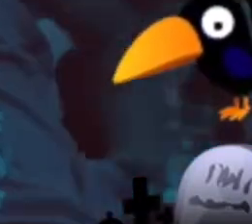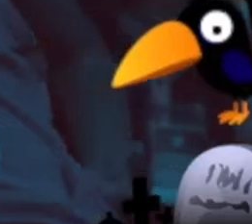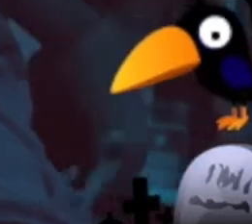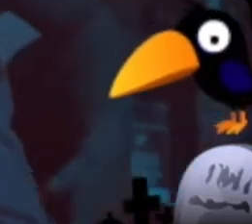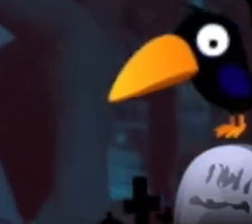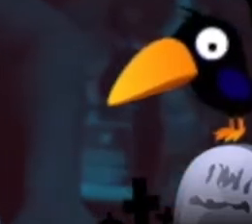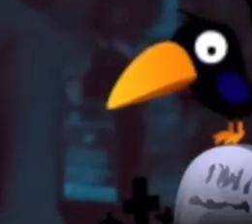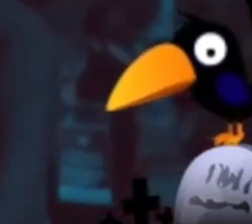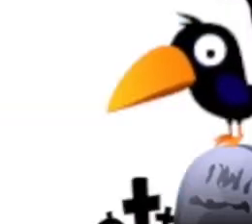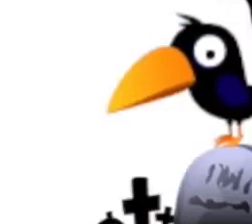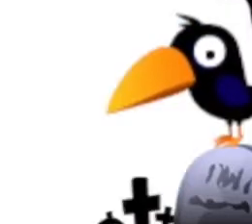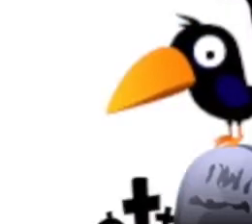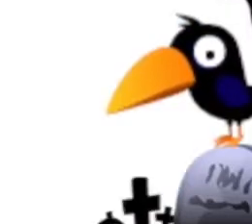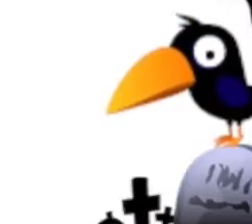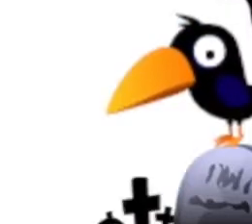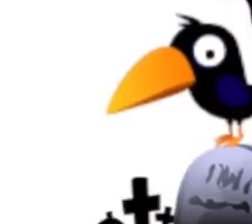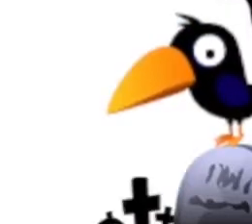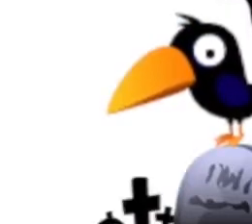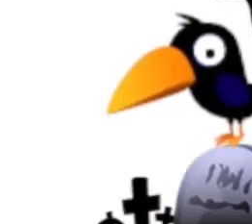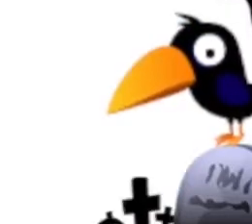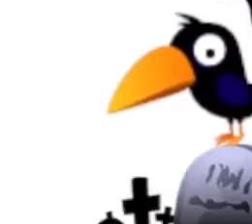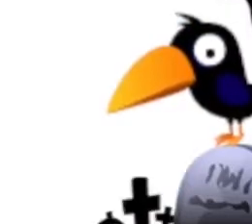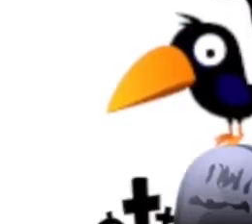feliz en Barranca Bermeja, sí es posible.